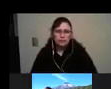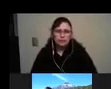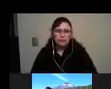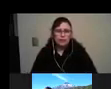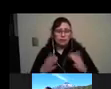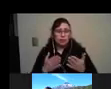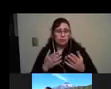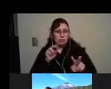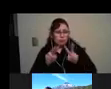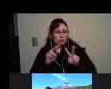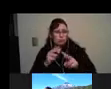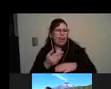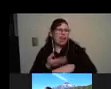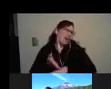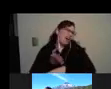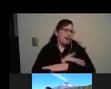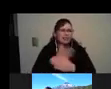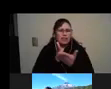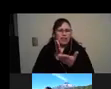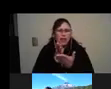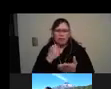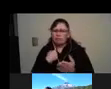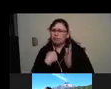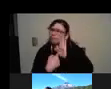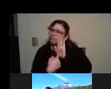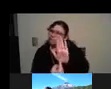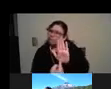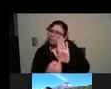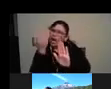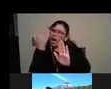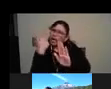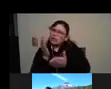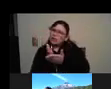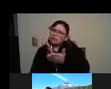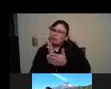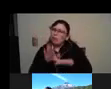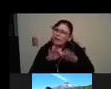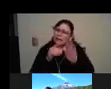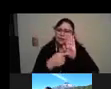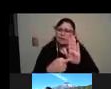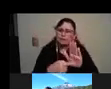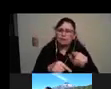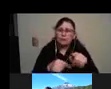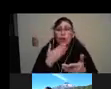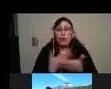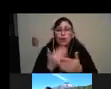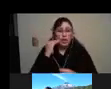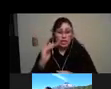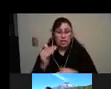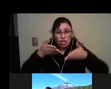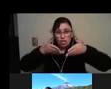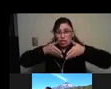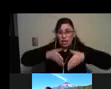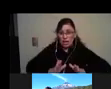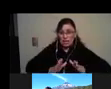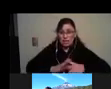Esto creo que ya lo había referido hace algunas clases atrás, ¿cierto? Entender que cuando un niño nace no es un